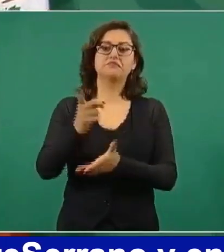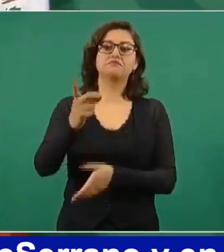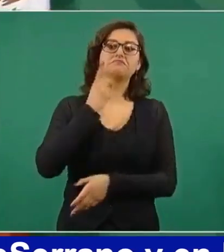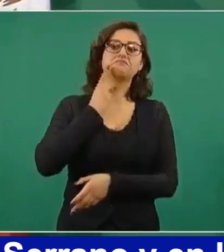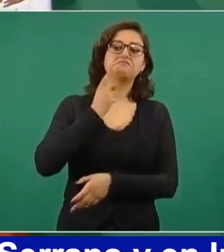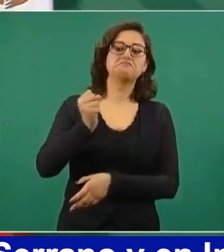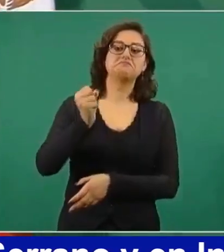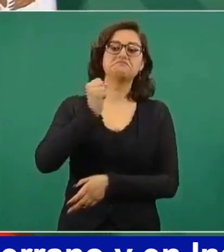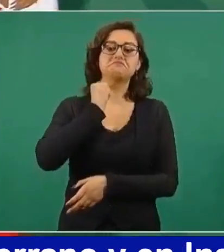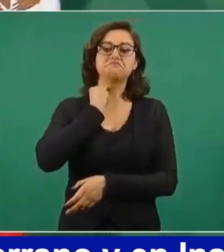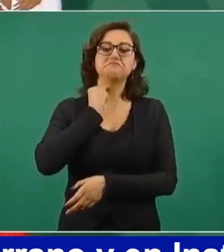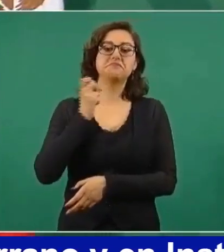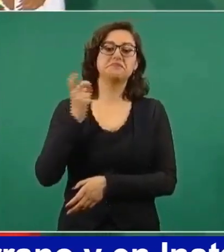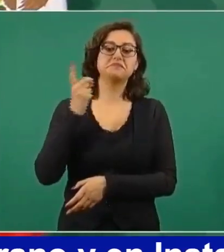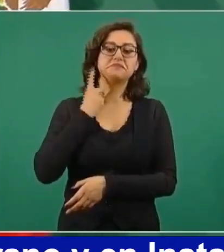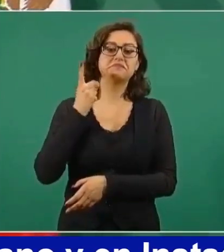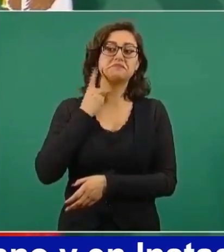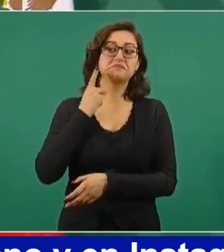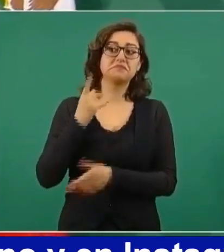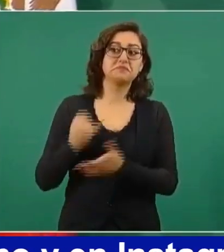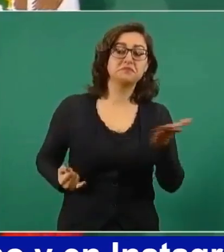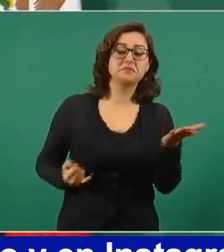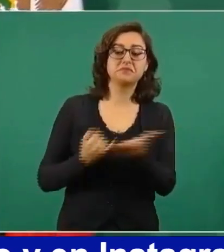decidir la Cámara de Diputados,